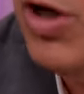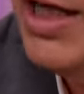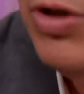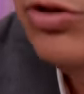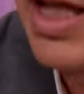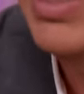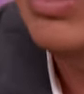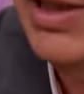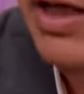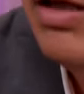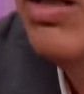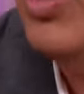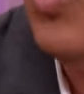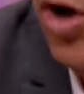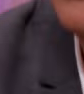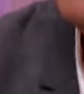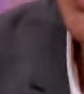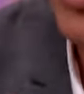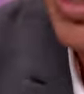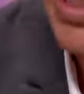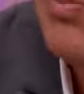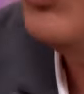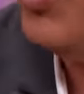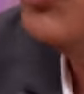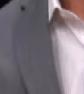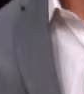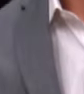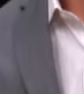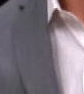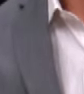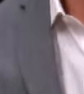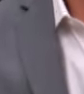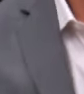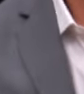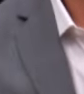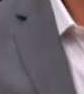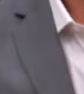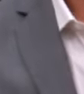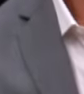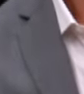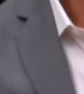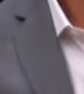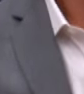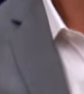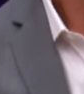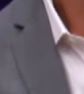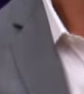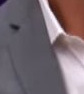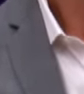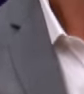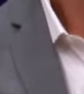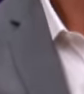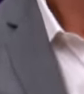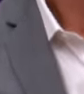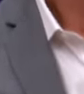que tocarle la ciudad o sea directamente es como sigamos con el ejemplo de la cuota alimentaria Cuando el padre no le paga la madre por el hijo viene la